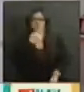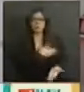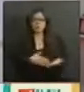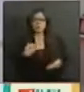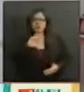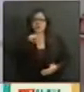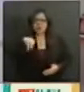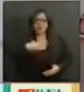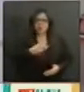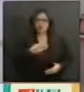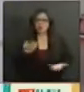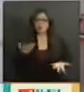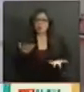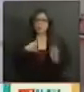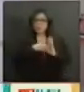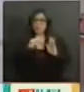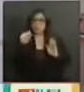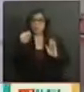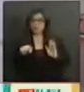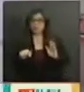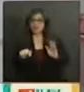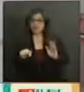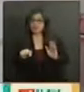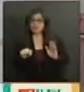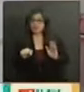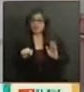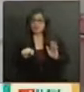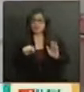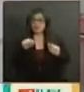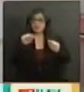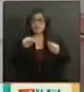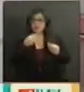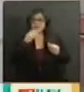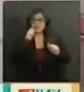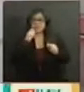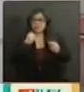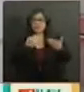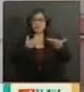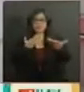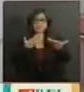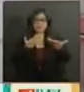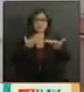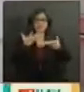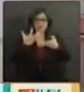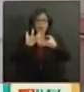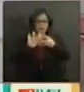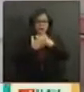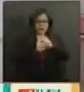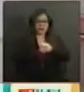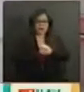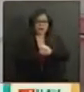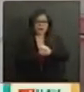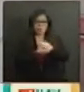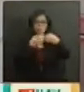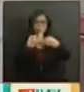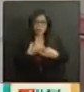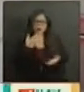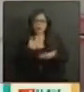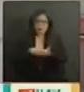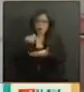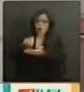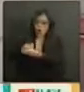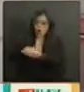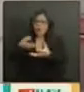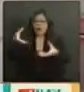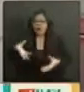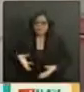1.000.000 de euros por una copia de esta obra, la obra incluía una trituradora y se autodestruyó en el momento en que fue comprada,